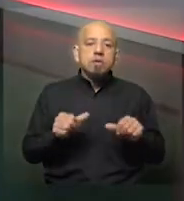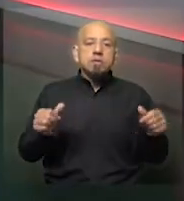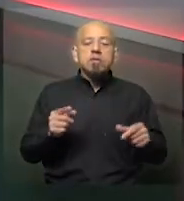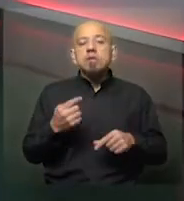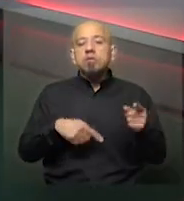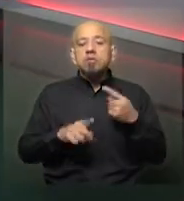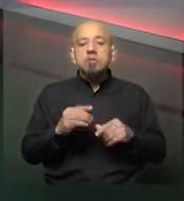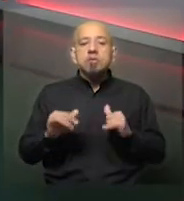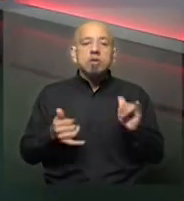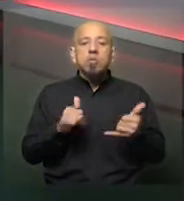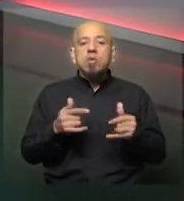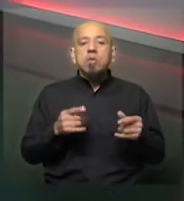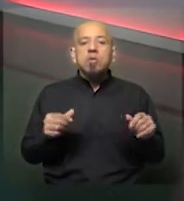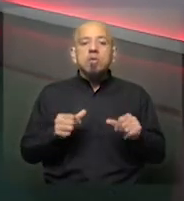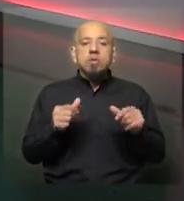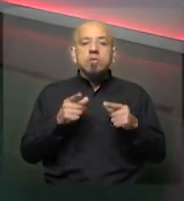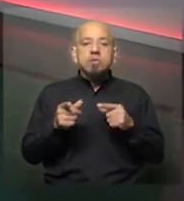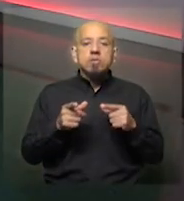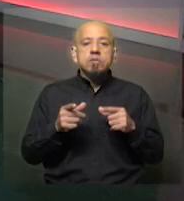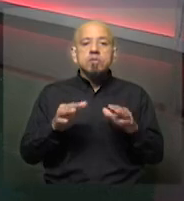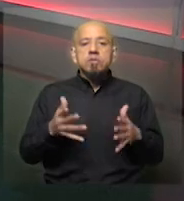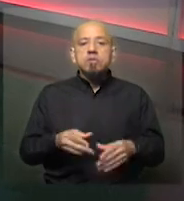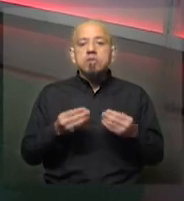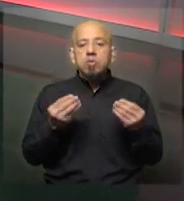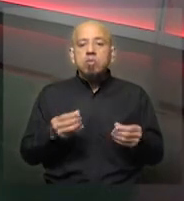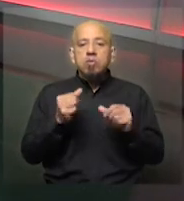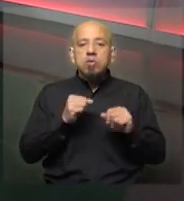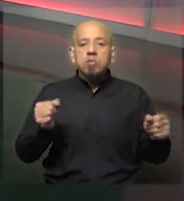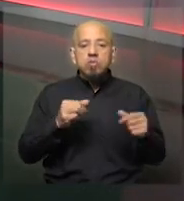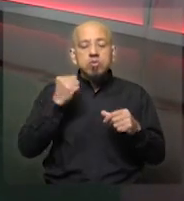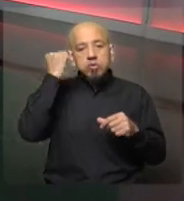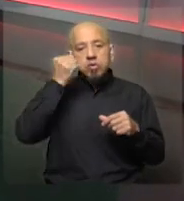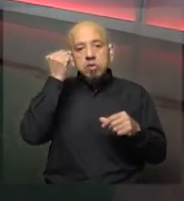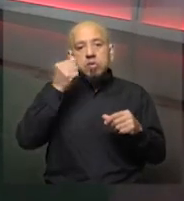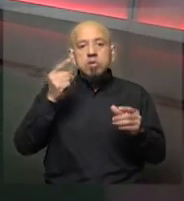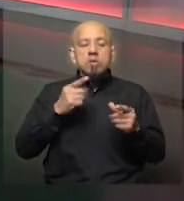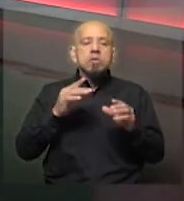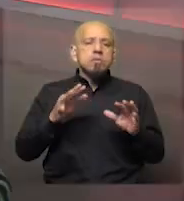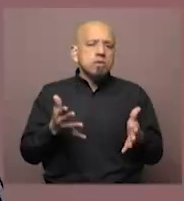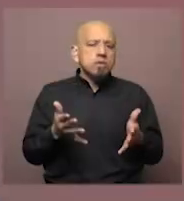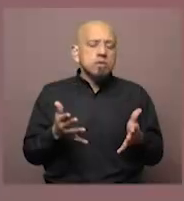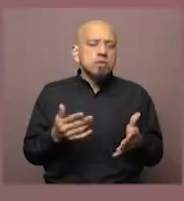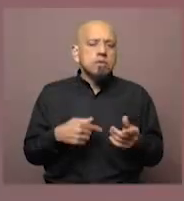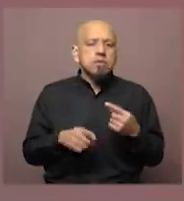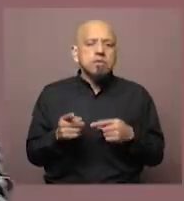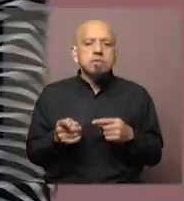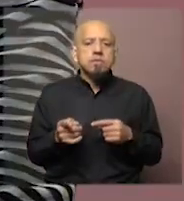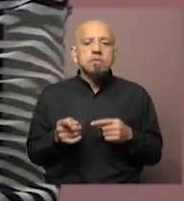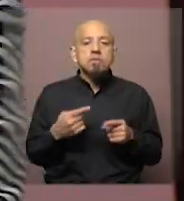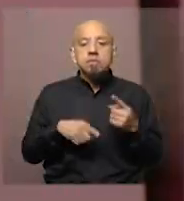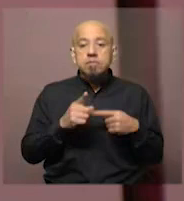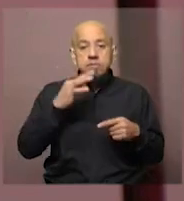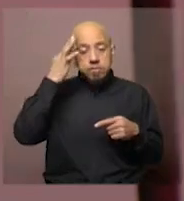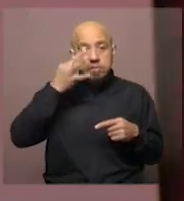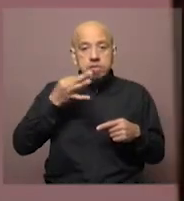Entonces el juego va siendo un transporte de cómo podemos soñar un mundo mejor, ¿no? Parece muy idílico, así dicho, pero en